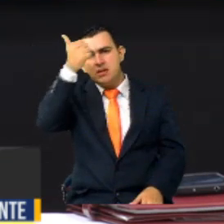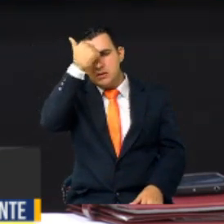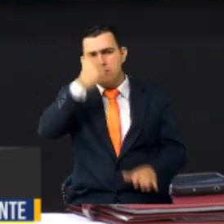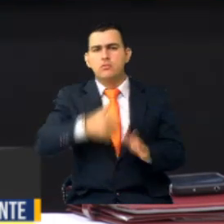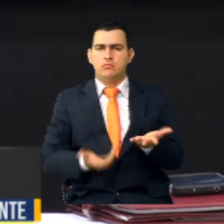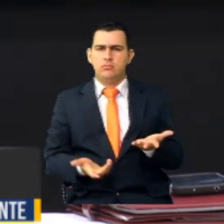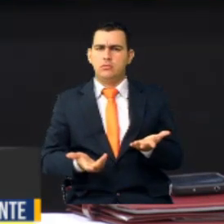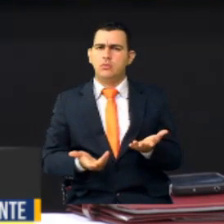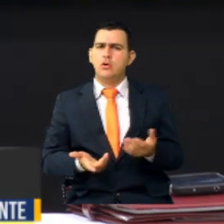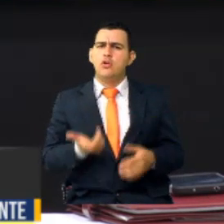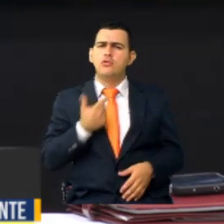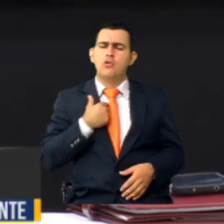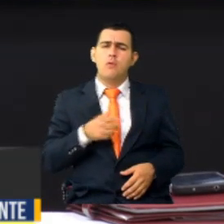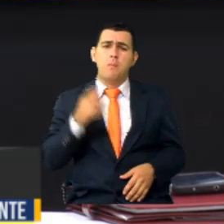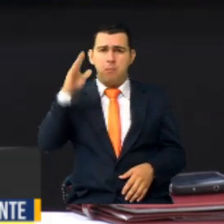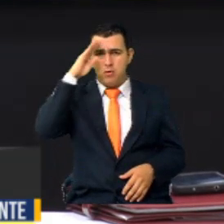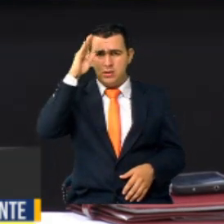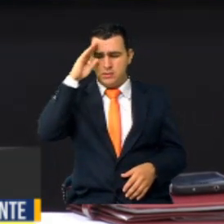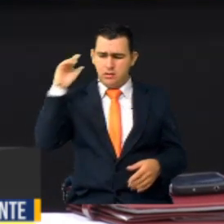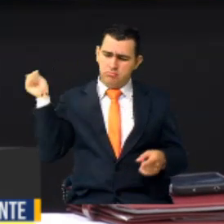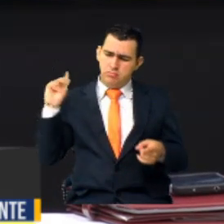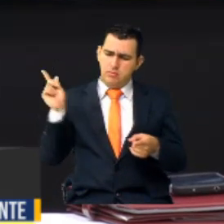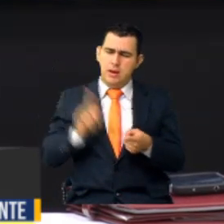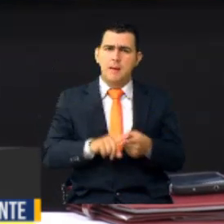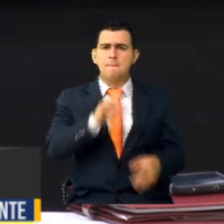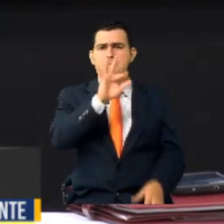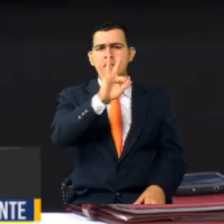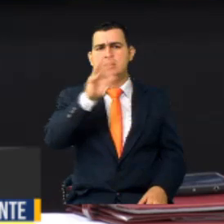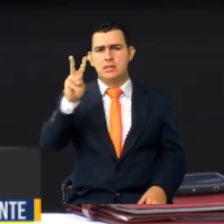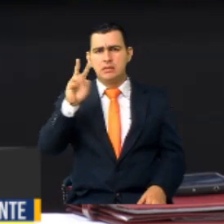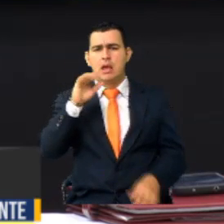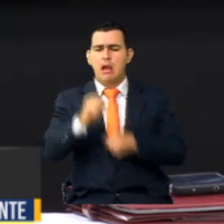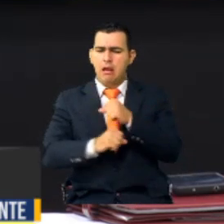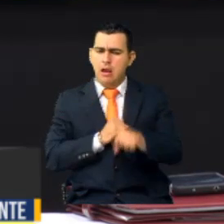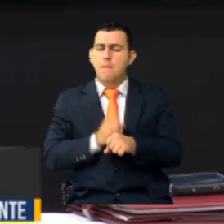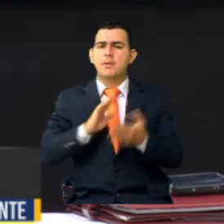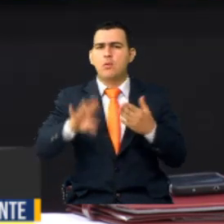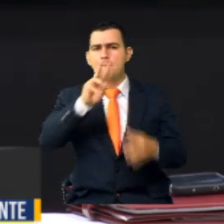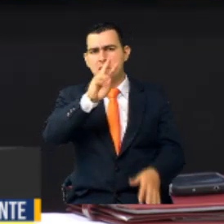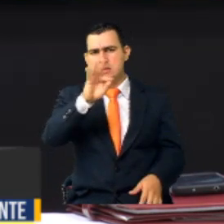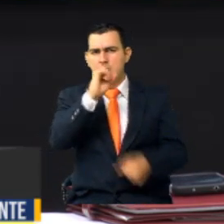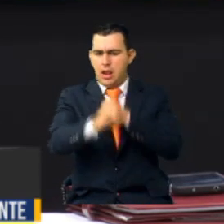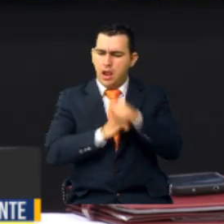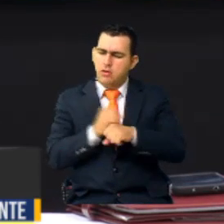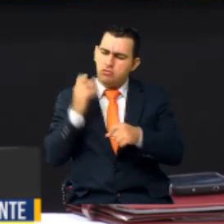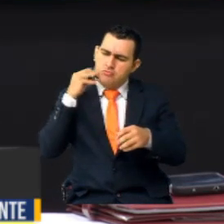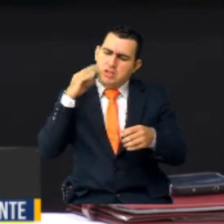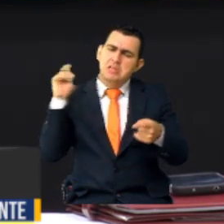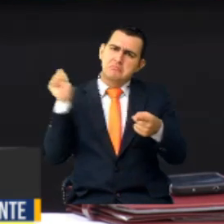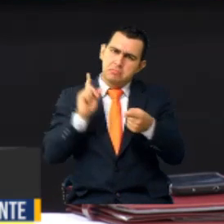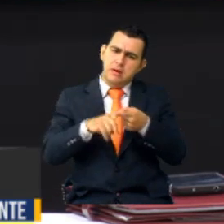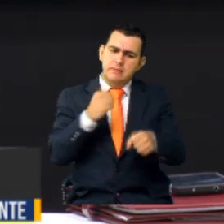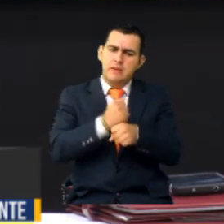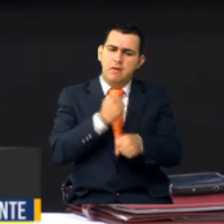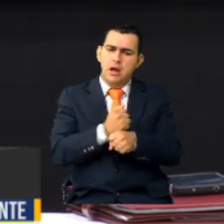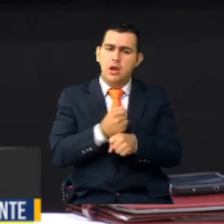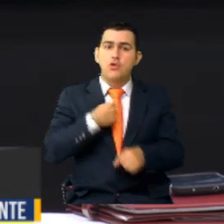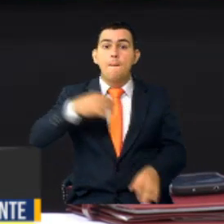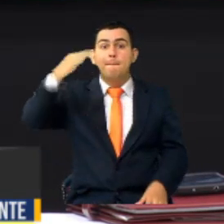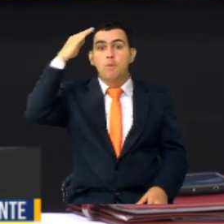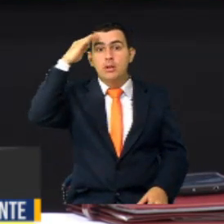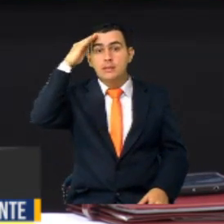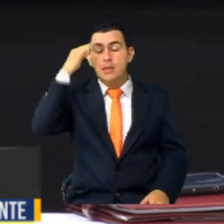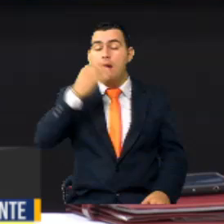trabajé durante 23 años, donde esos valores y principios fueron fundamentales para que me desempeñara y me convirtiera en uno de los mejores policías de